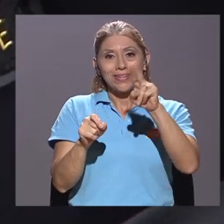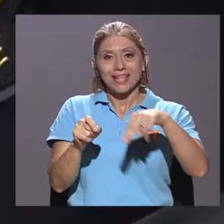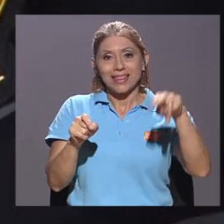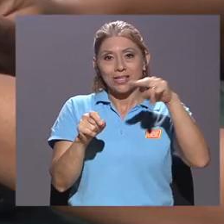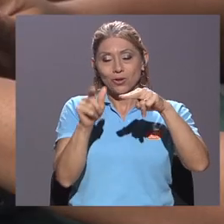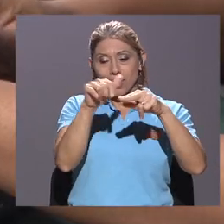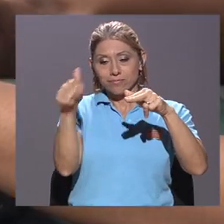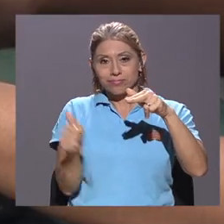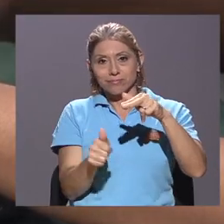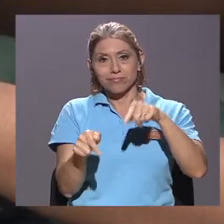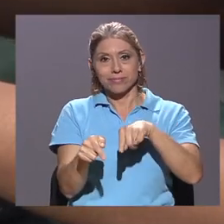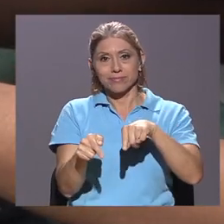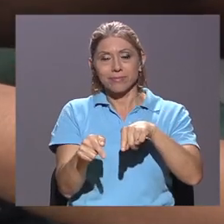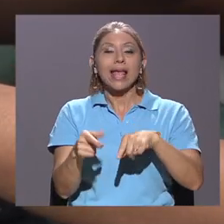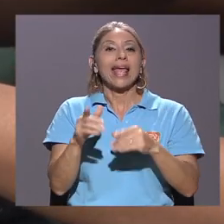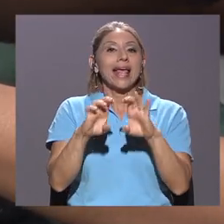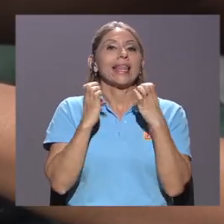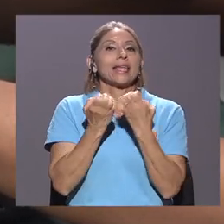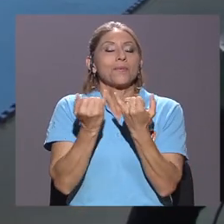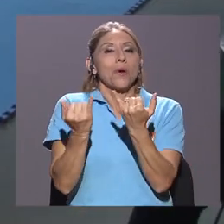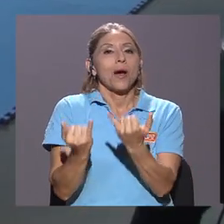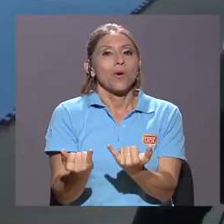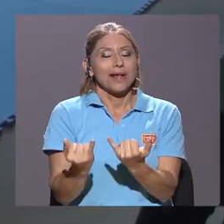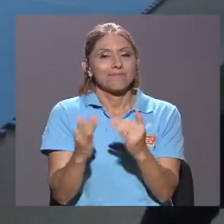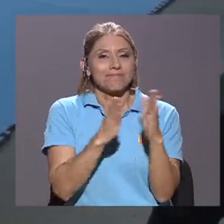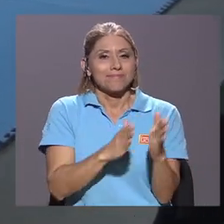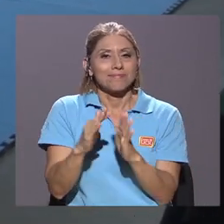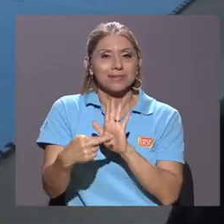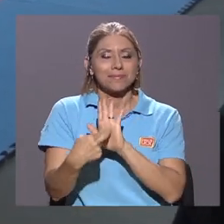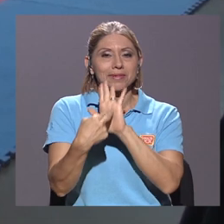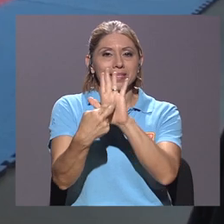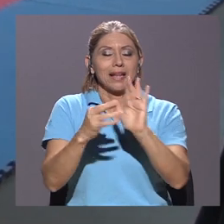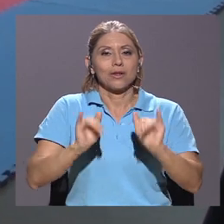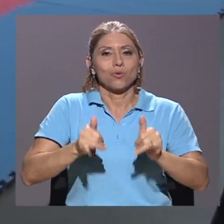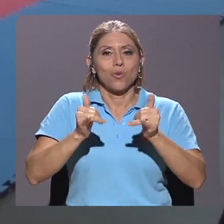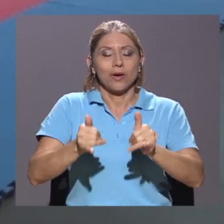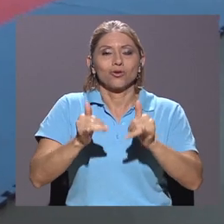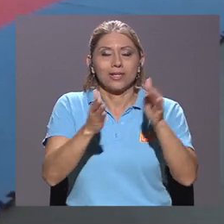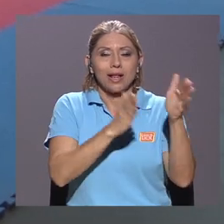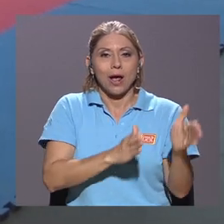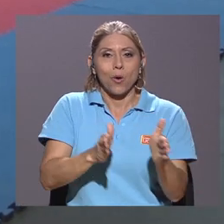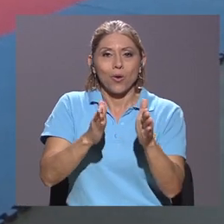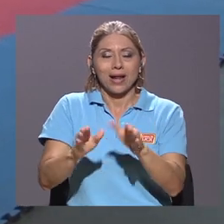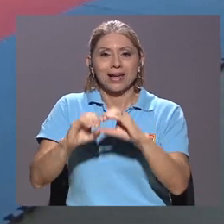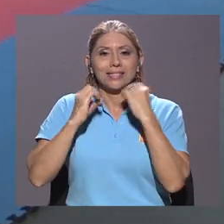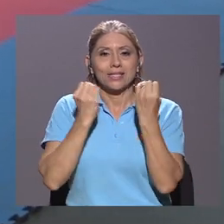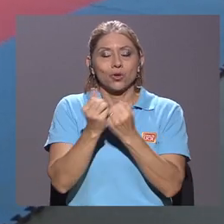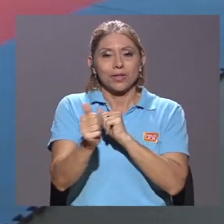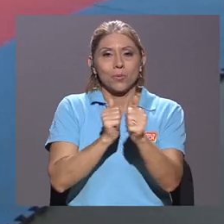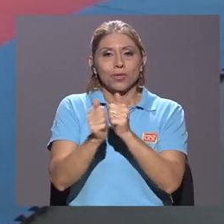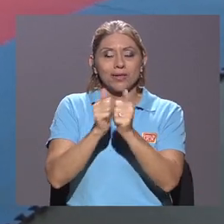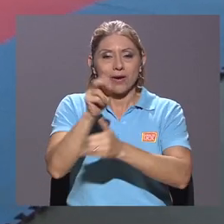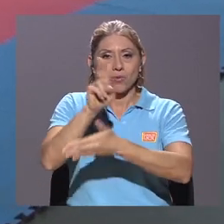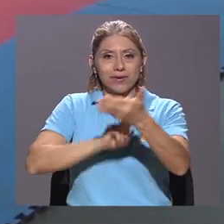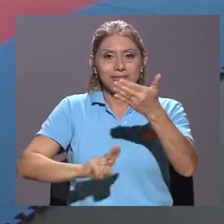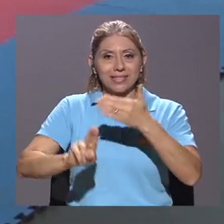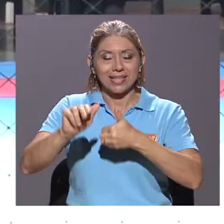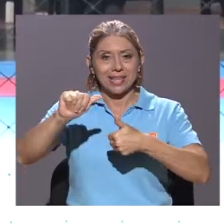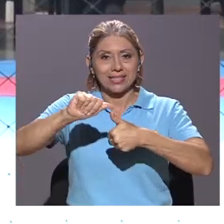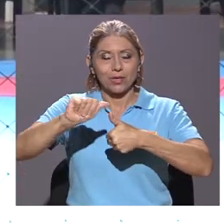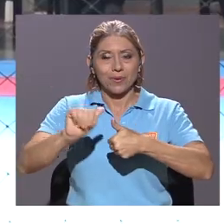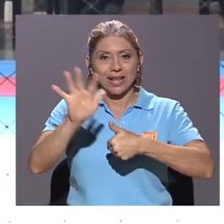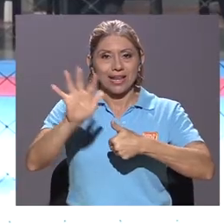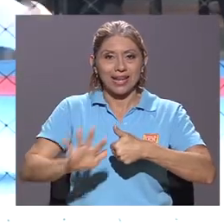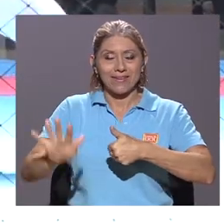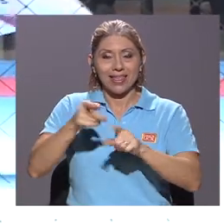el equipo ahora se prepara para representar a la ugr en los juegos de la organización deportiva universitaria de centroamérica y del caribe a realizarse